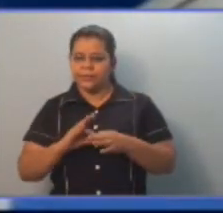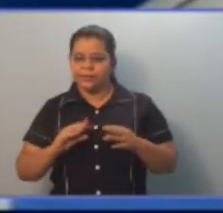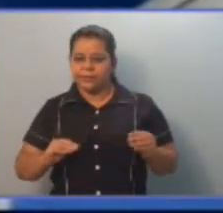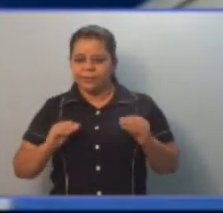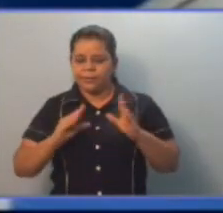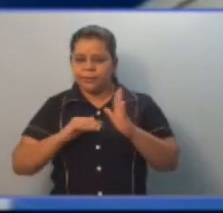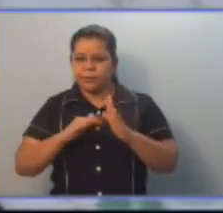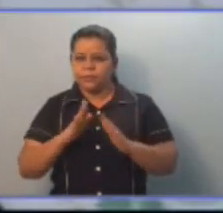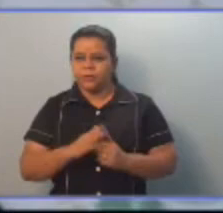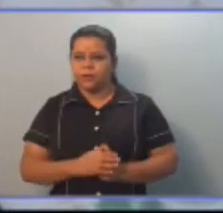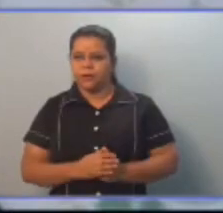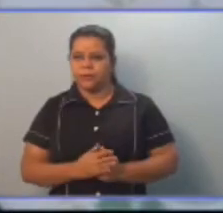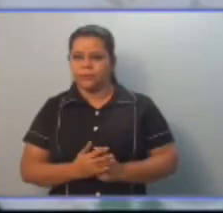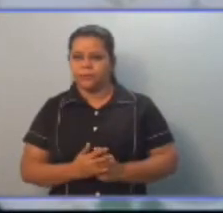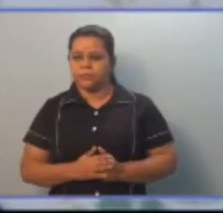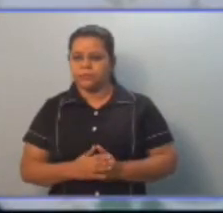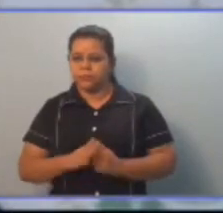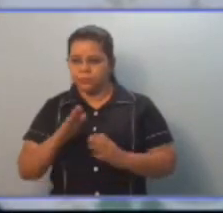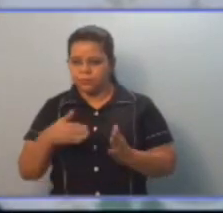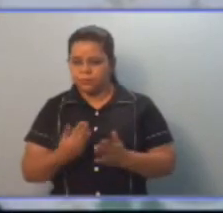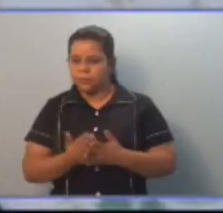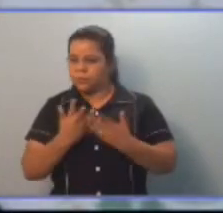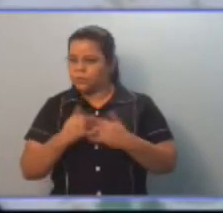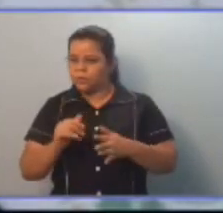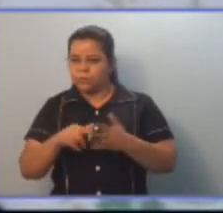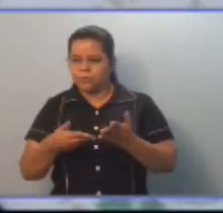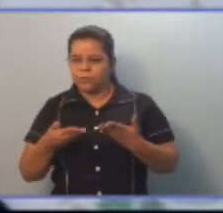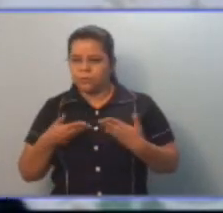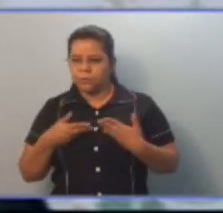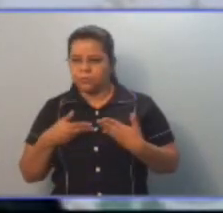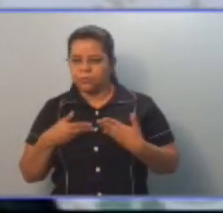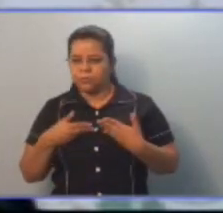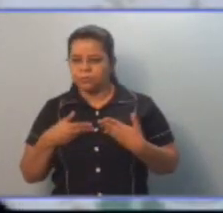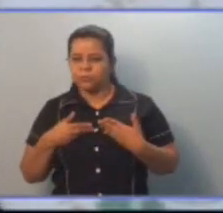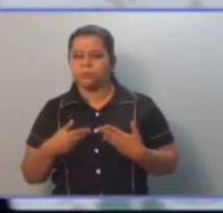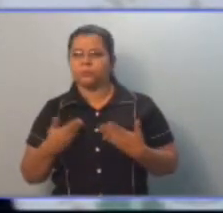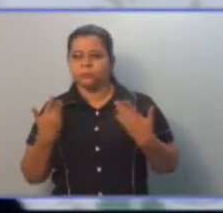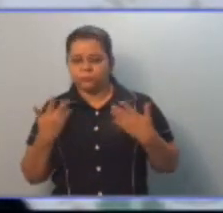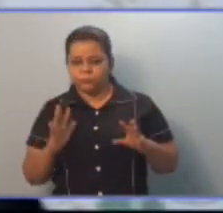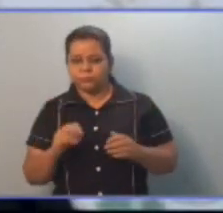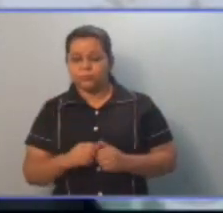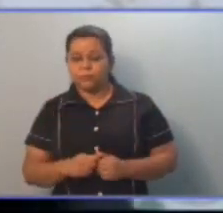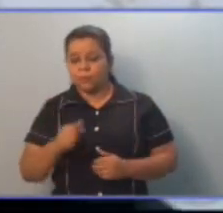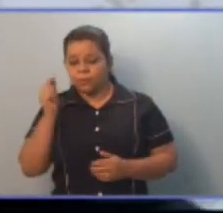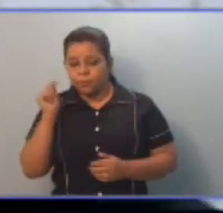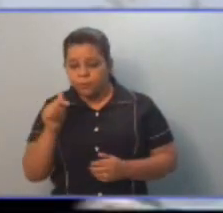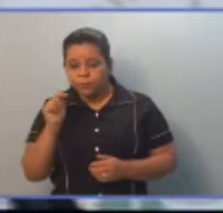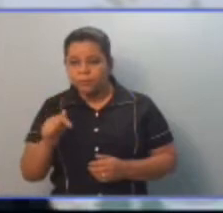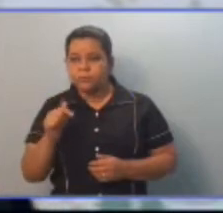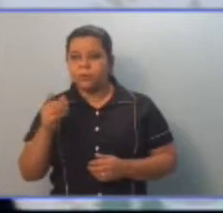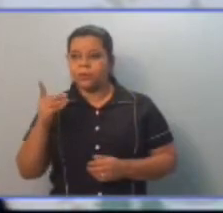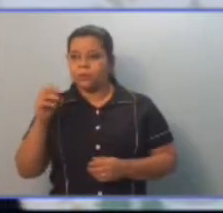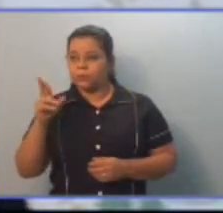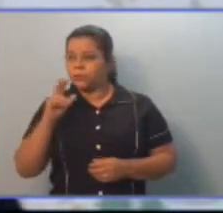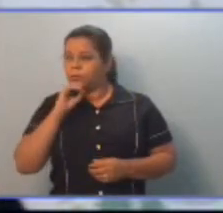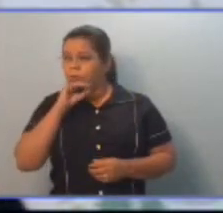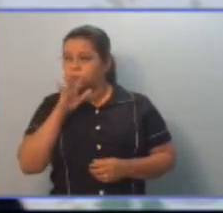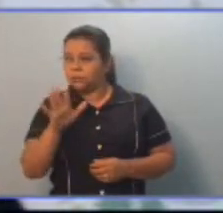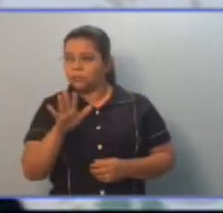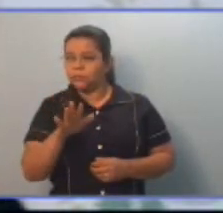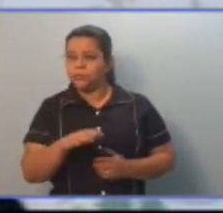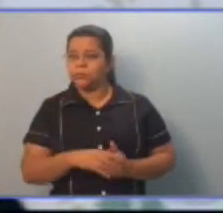cualquier situación en donde se le hayan vulnerado derechos fundamentales. En ese sentido, el doctor Belarmino Jaimes en su voto